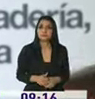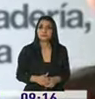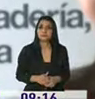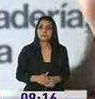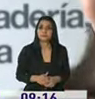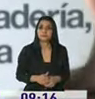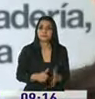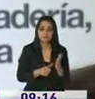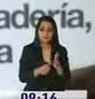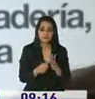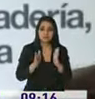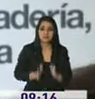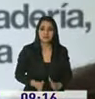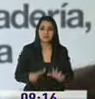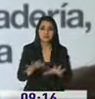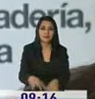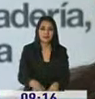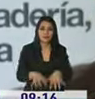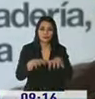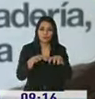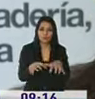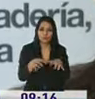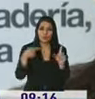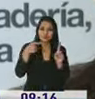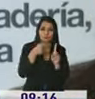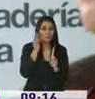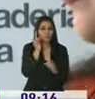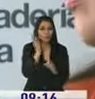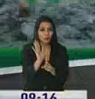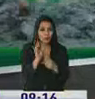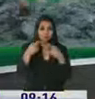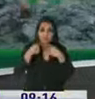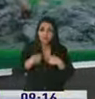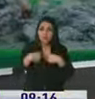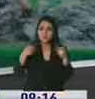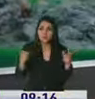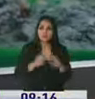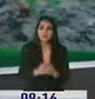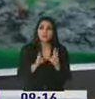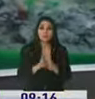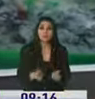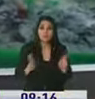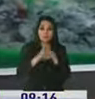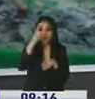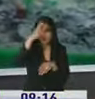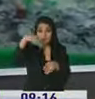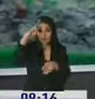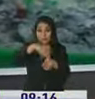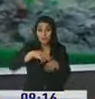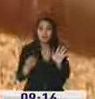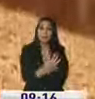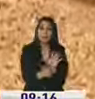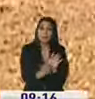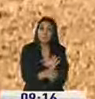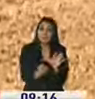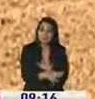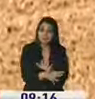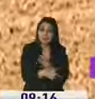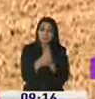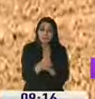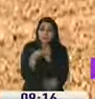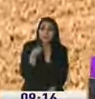La ministra de Agricultura y Ganadería, Vanessa Cordero, anunció que la Unidad Nacional de Almacenamiento, UNAEB, realizará